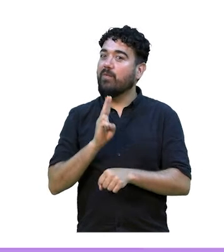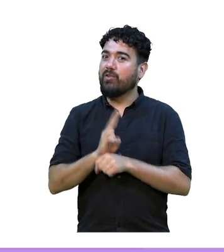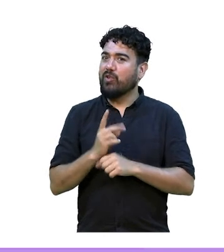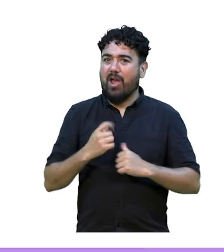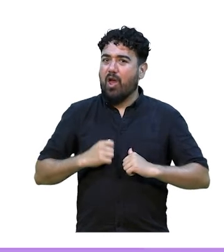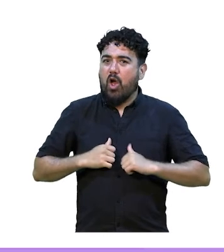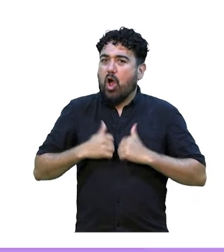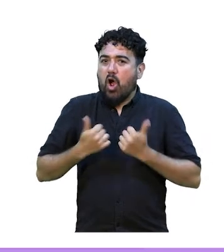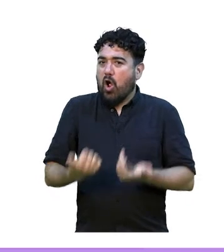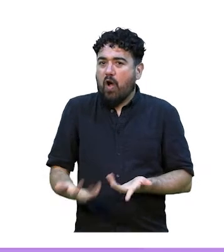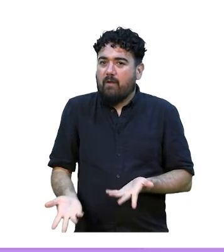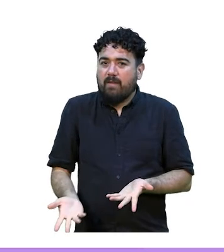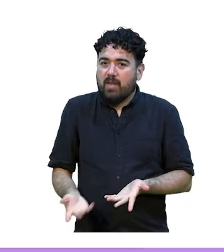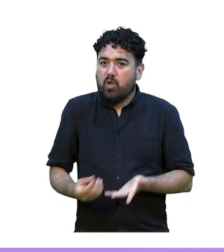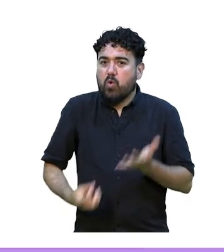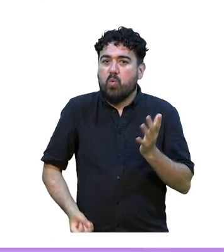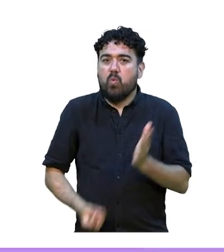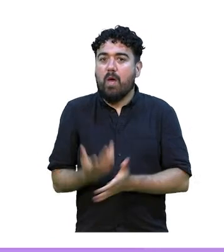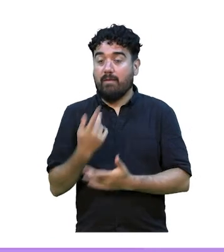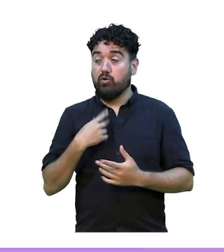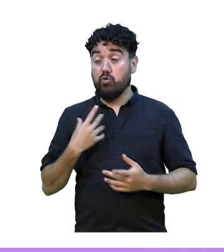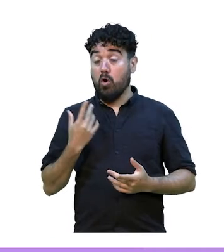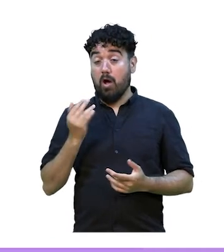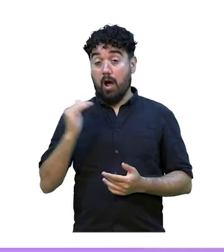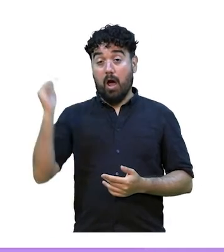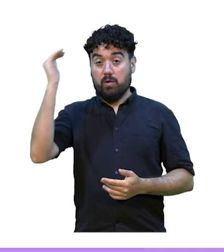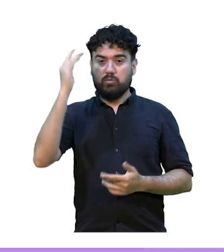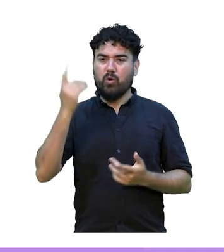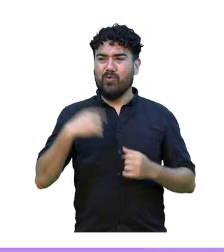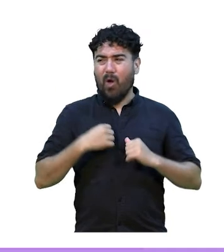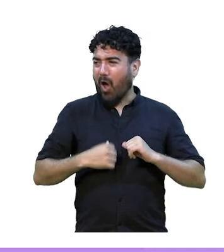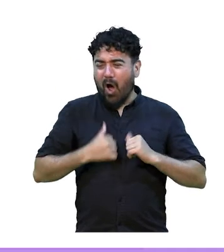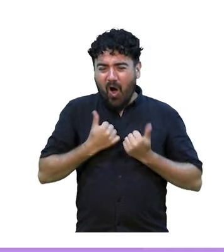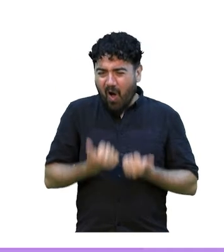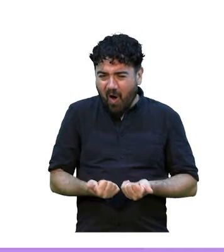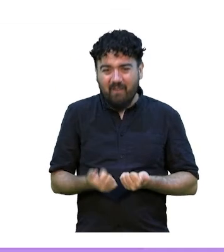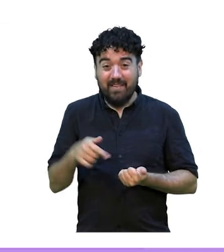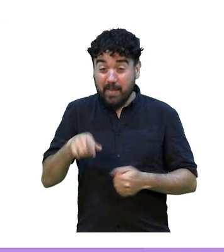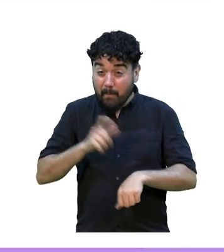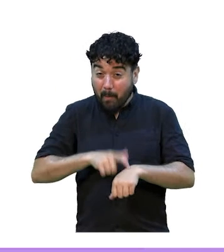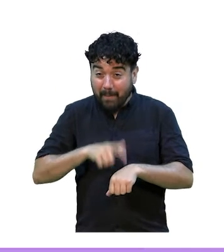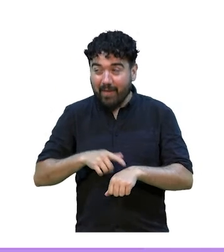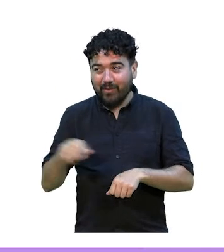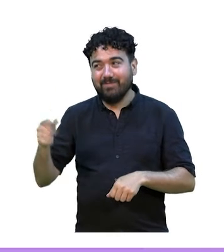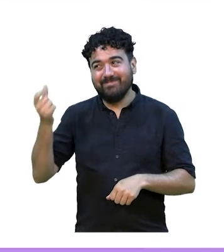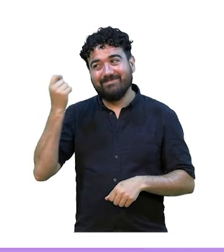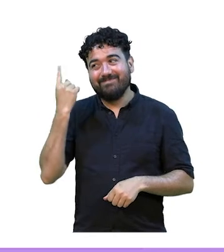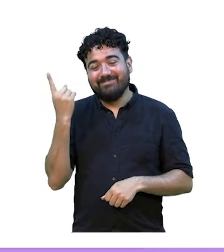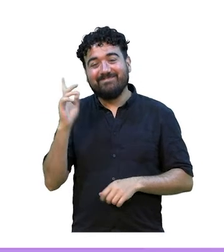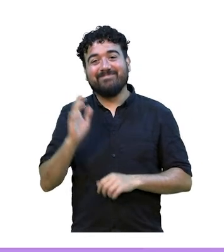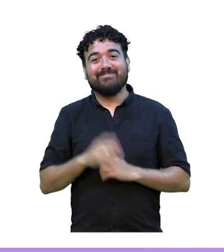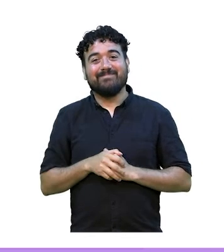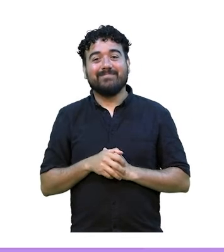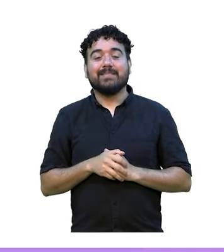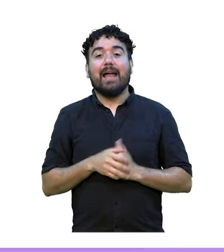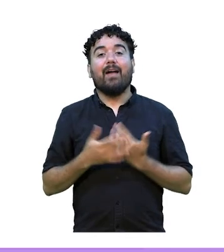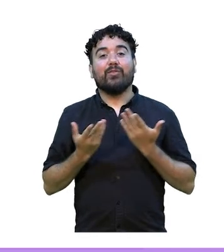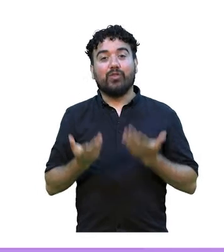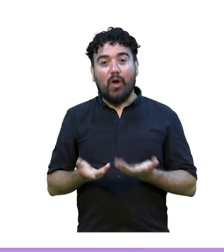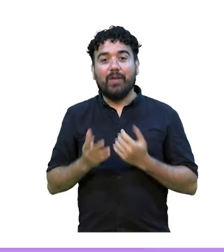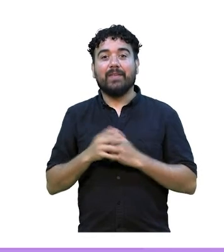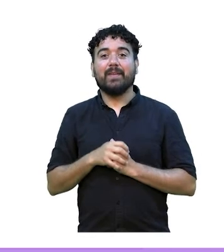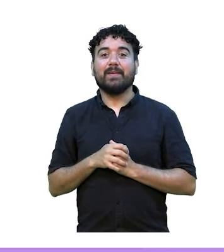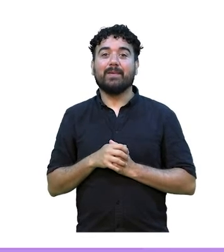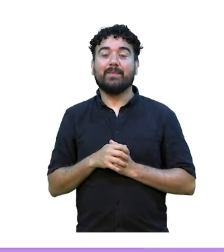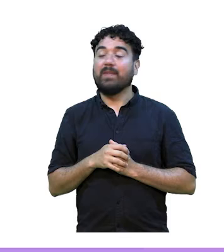era una profesora Nobel, que no soy tan mayor, pero era muy joven en ese momento,